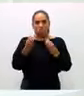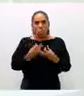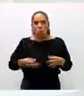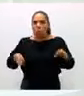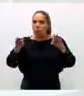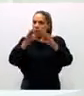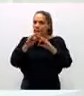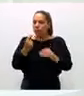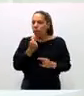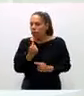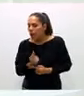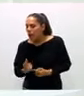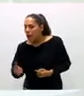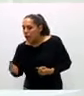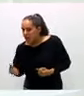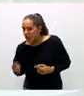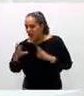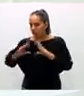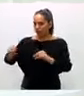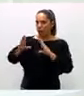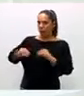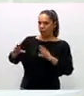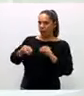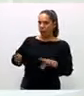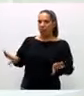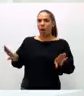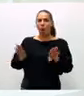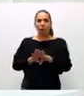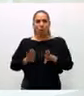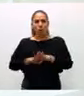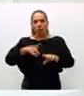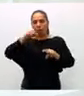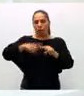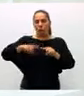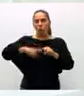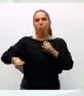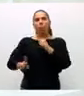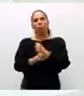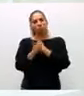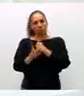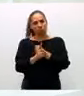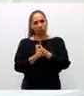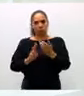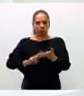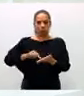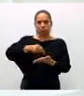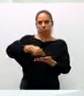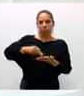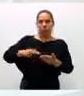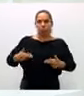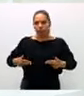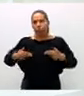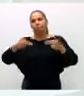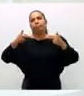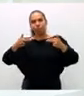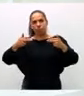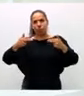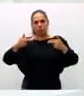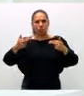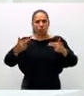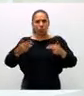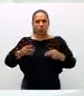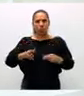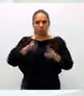resolver estos conflictos a partir de estrategias como la mediación y negociación. Todo de acuerdo a su edad. También por acá el